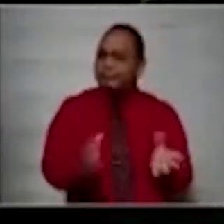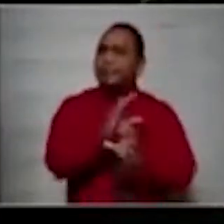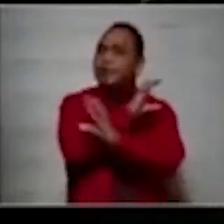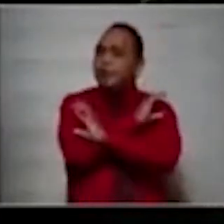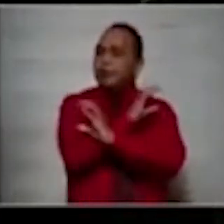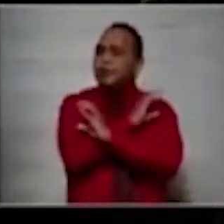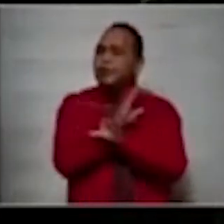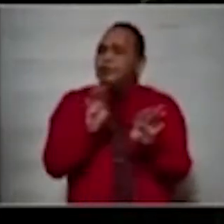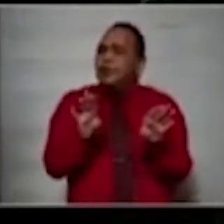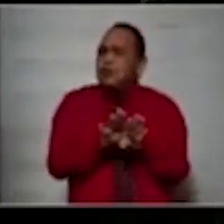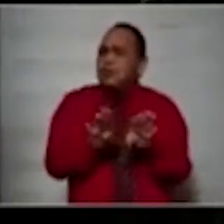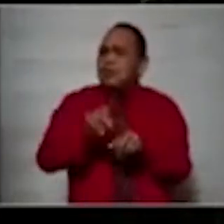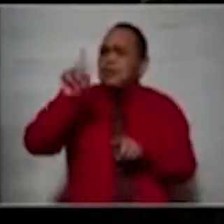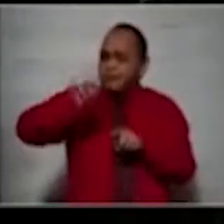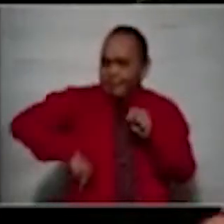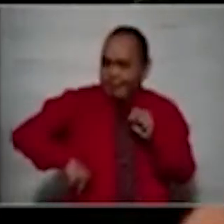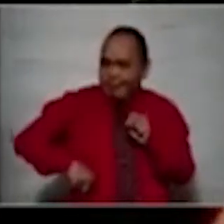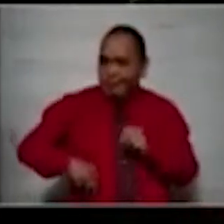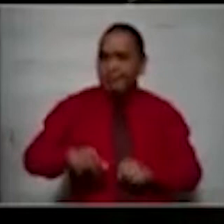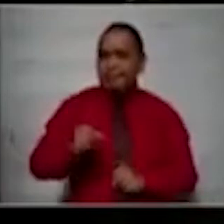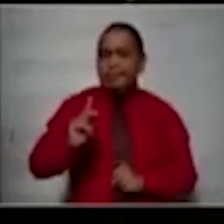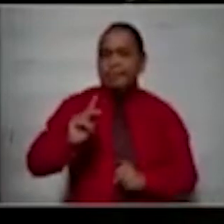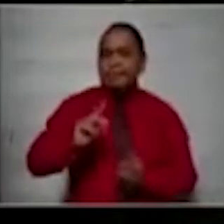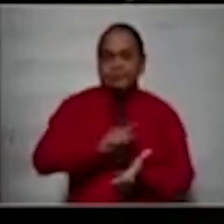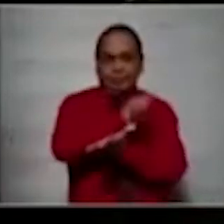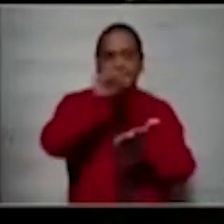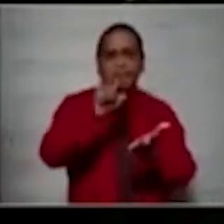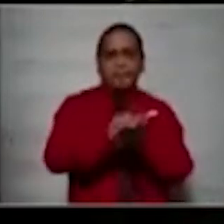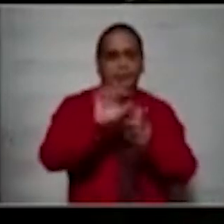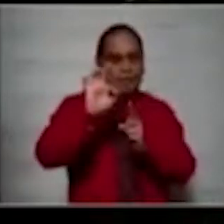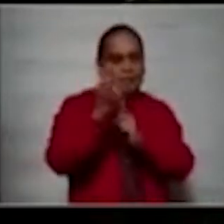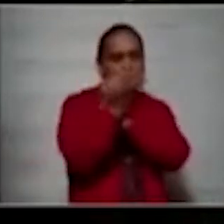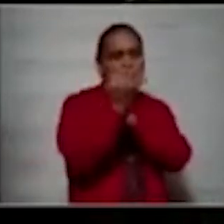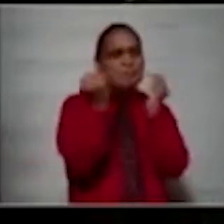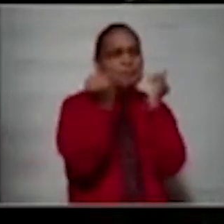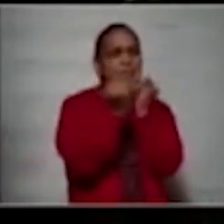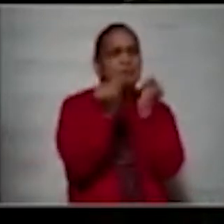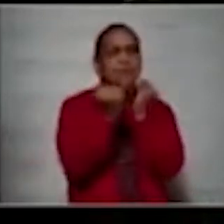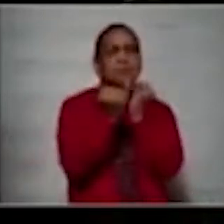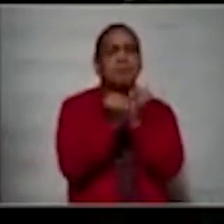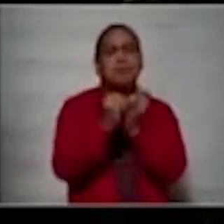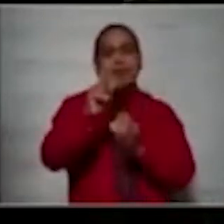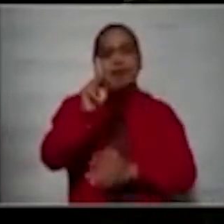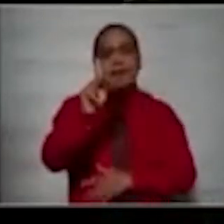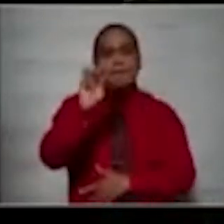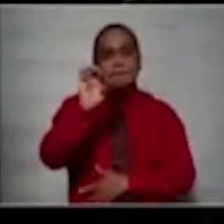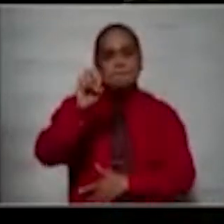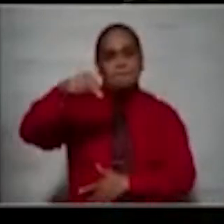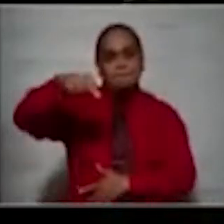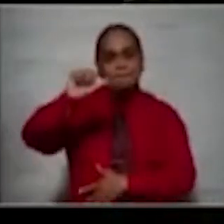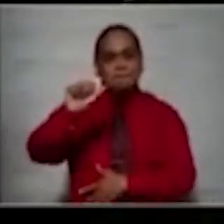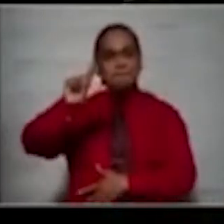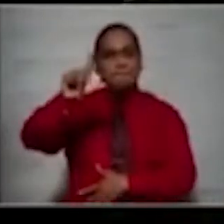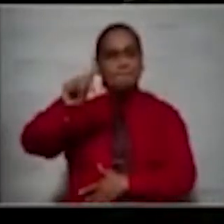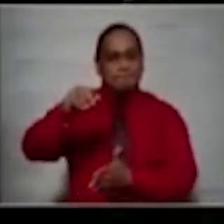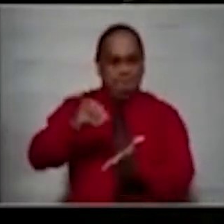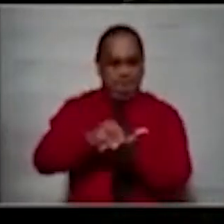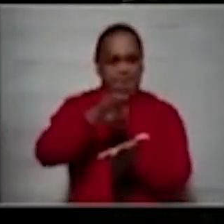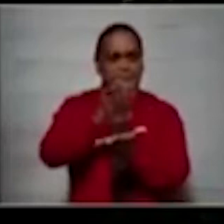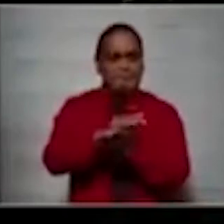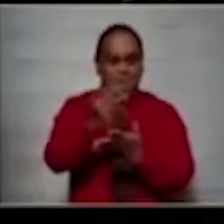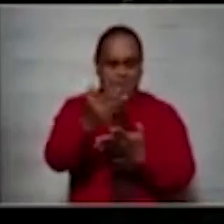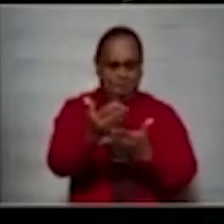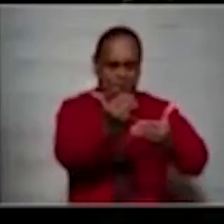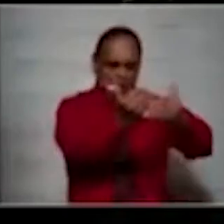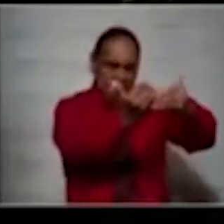esa tipificación quedó muy clara tanto en el ámbito federal como en el Código Penal del Estado de Campeche. El Código Penal del Estado de Campeche es una réplica del